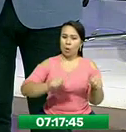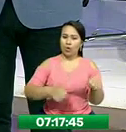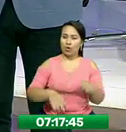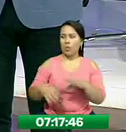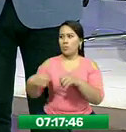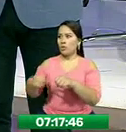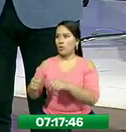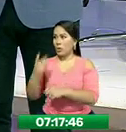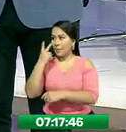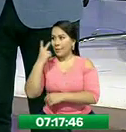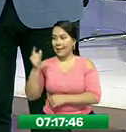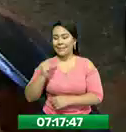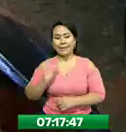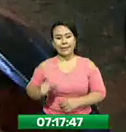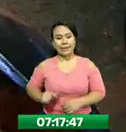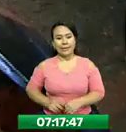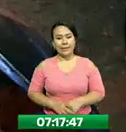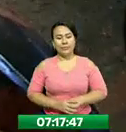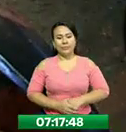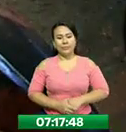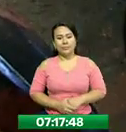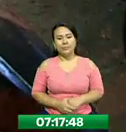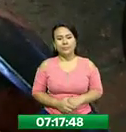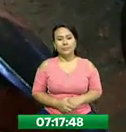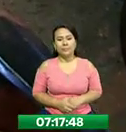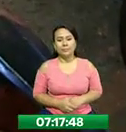motocicletas. Tenemos los detalles.